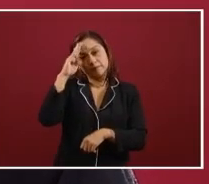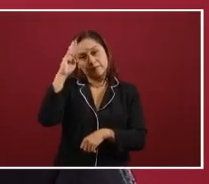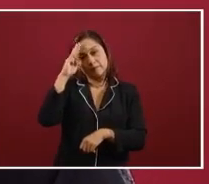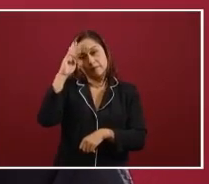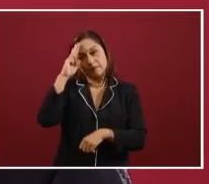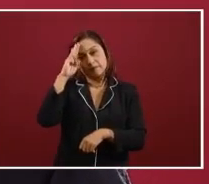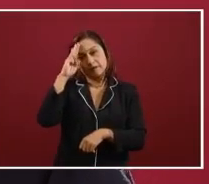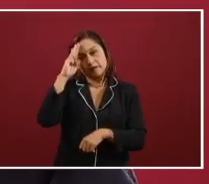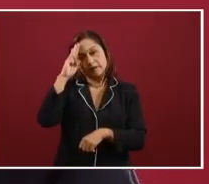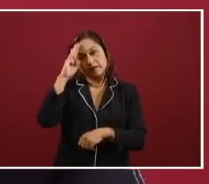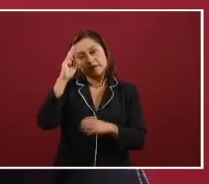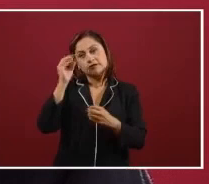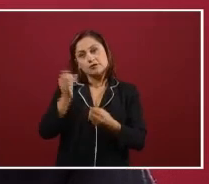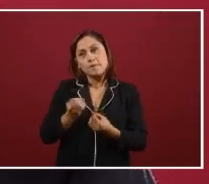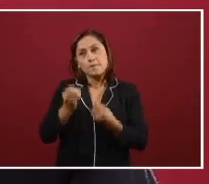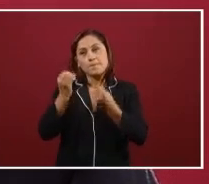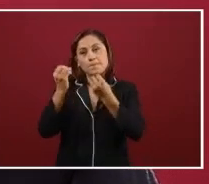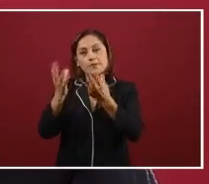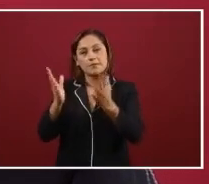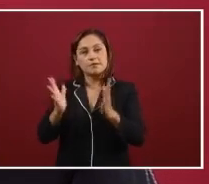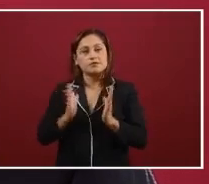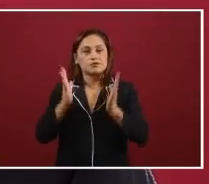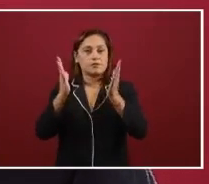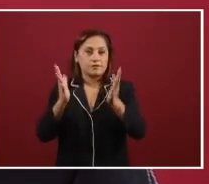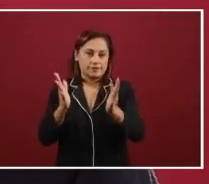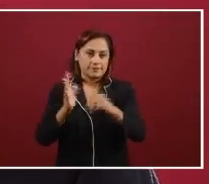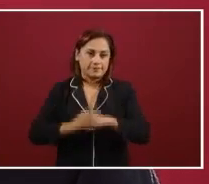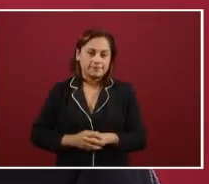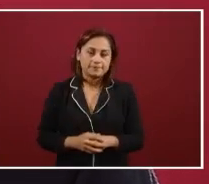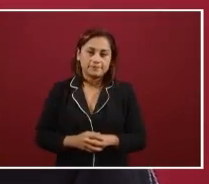una sorpresa.